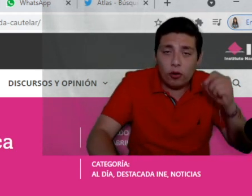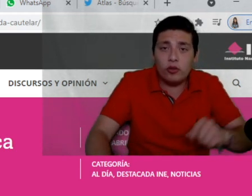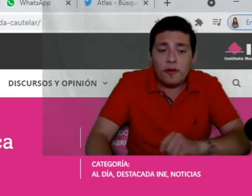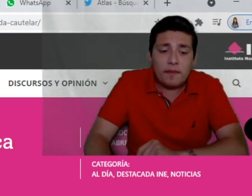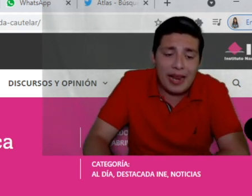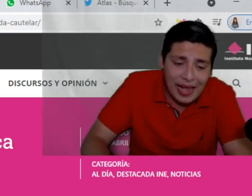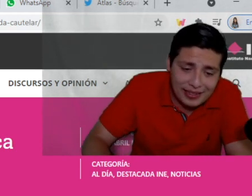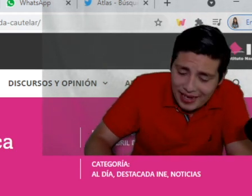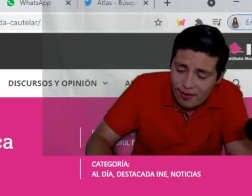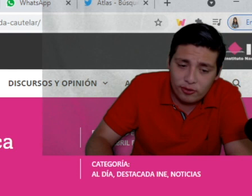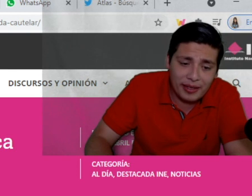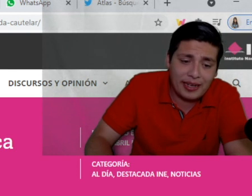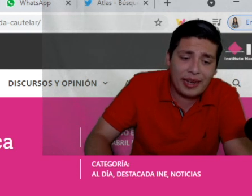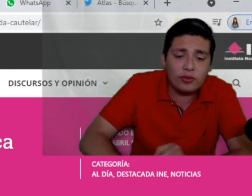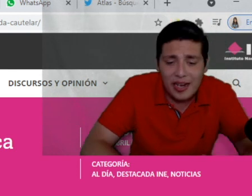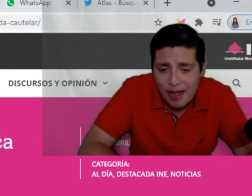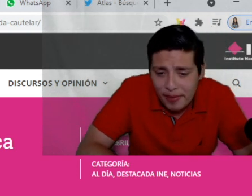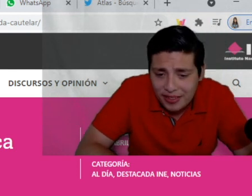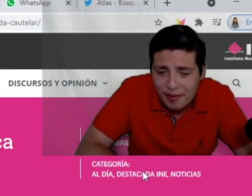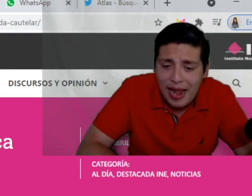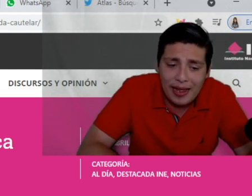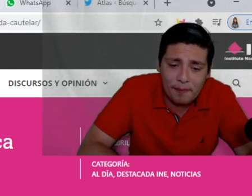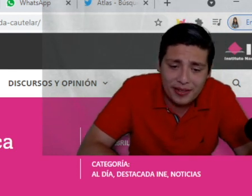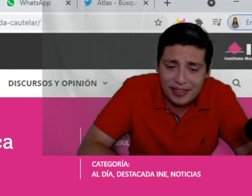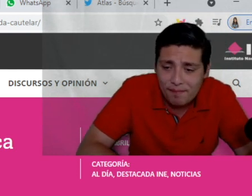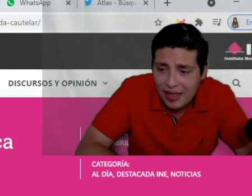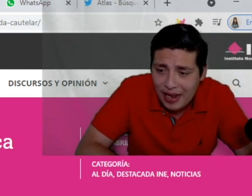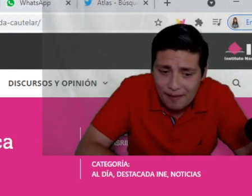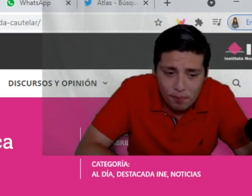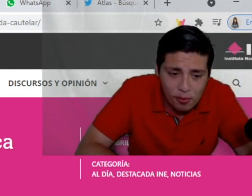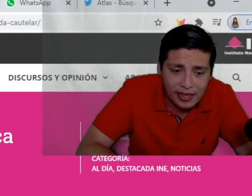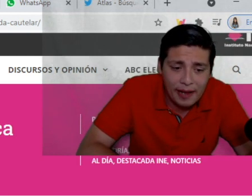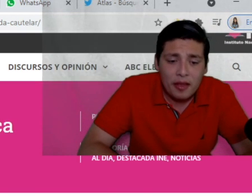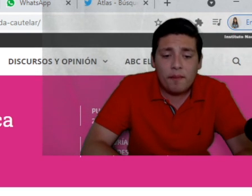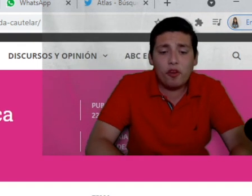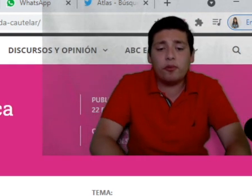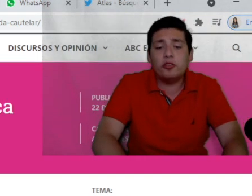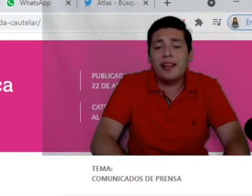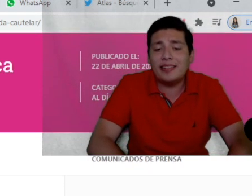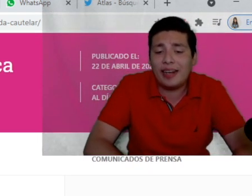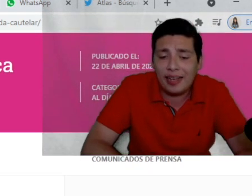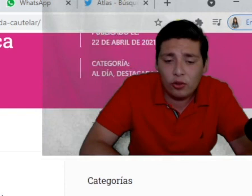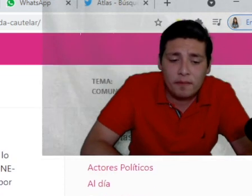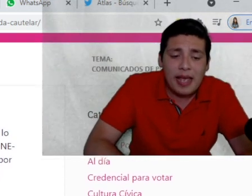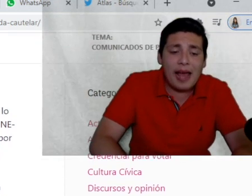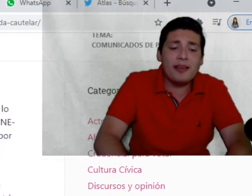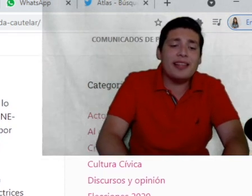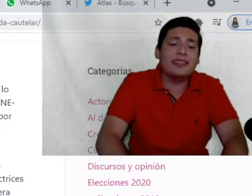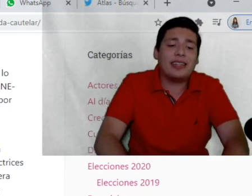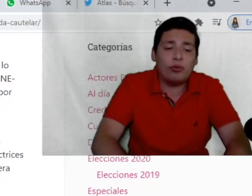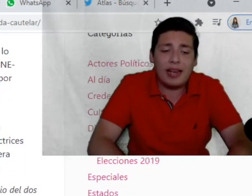el voto de las y los mexicanos. INE apercibe al presidente de la República por posible desacato